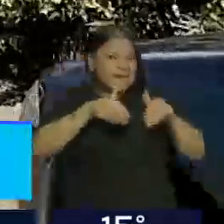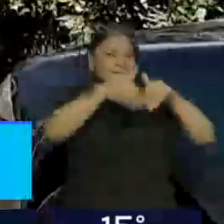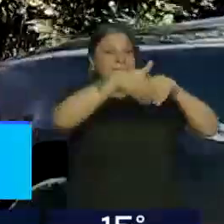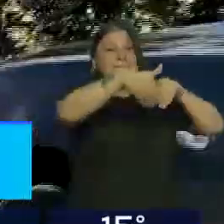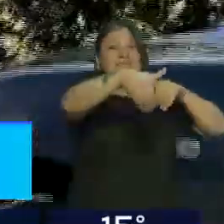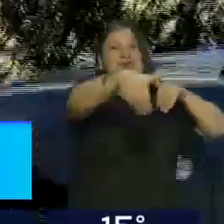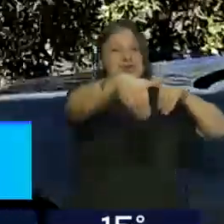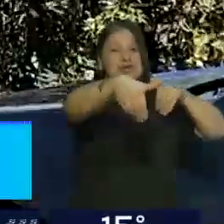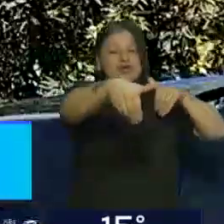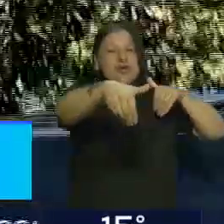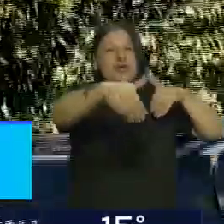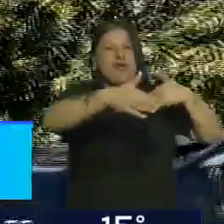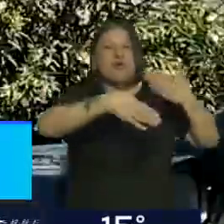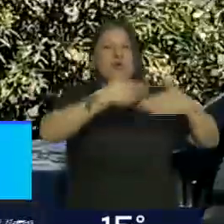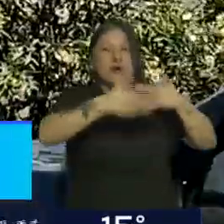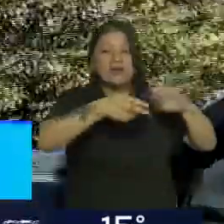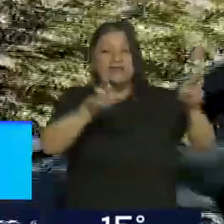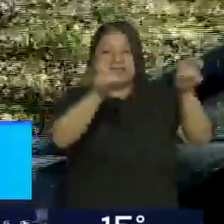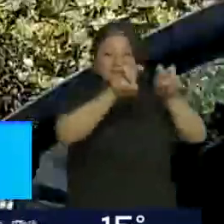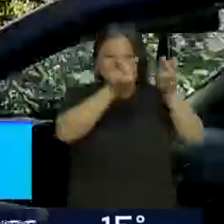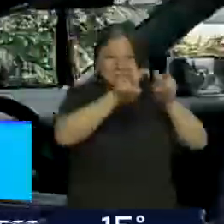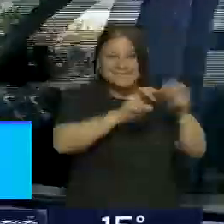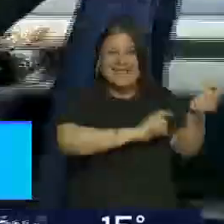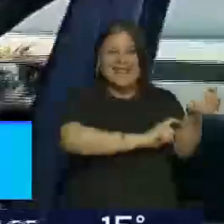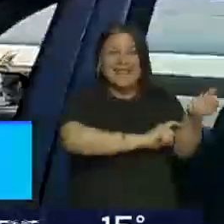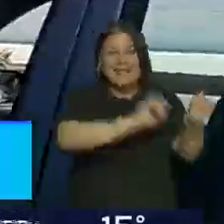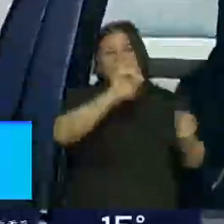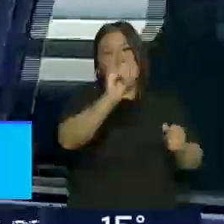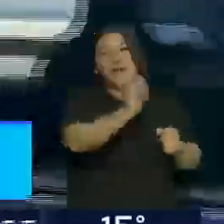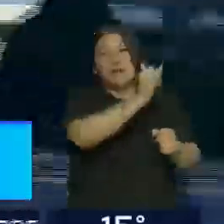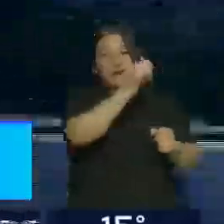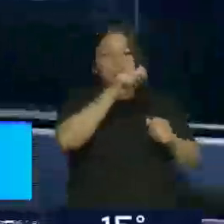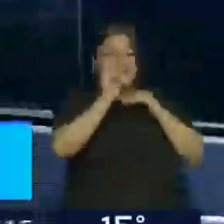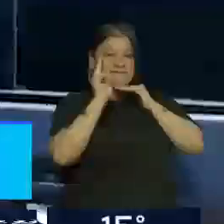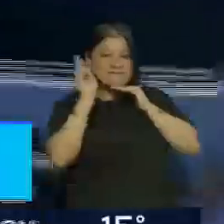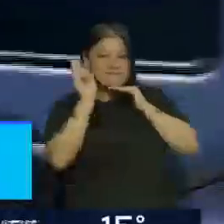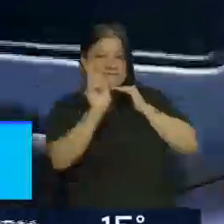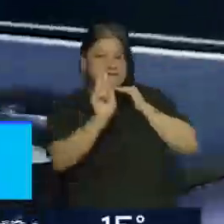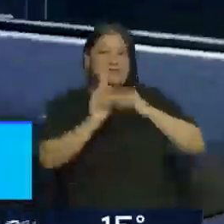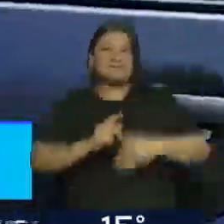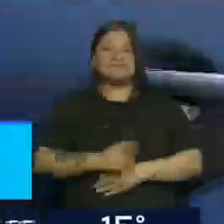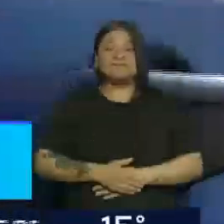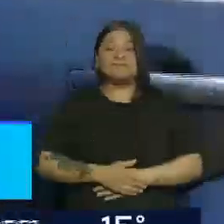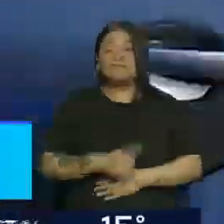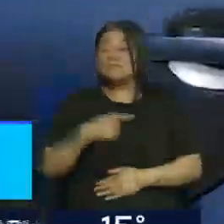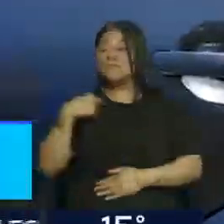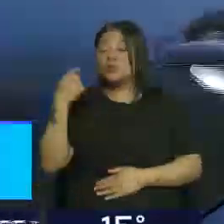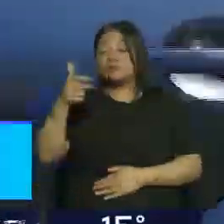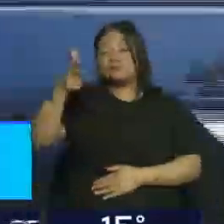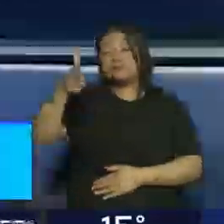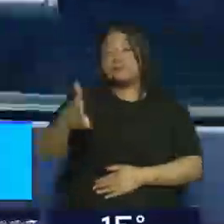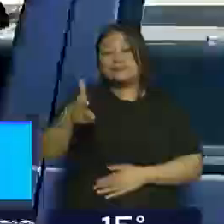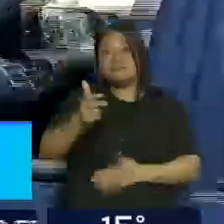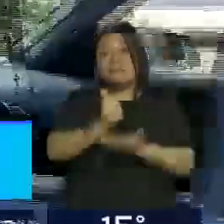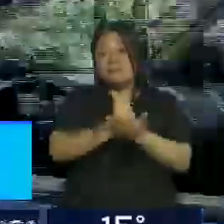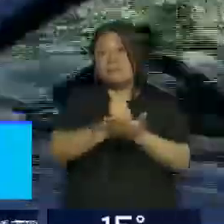colectivo de la batea de Independiente Rivadavia, los campeones, se va a empezar a ver. Nosotros estamos posicionados aquí para